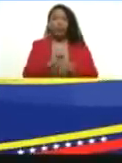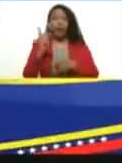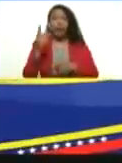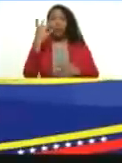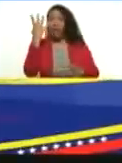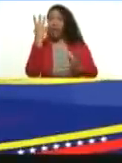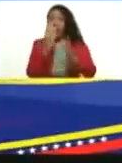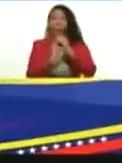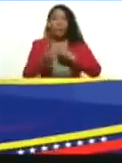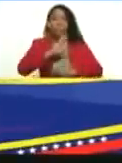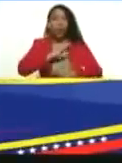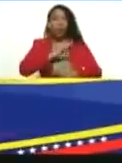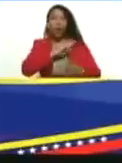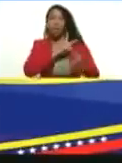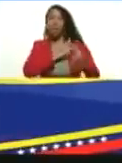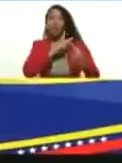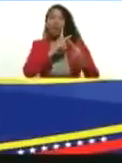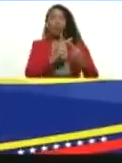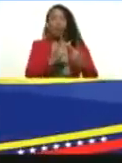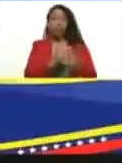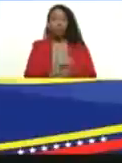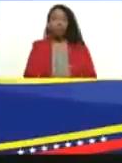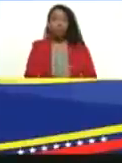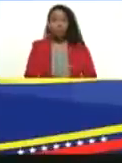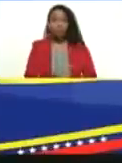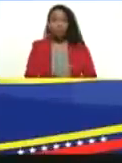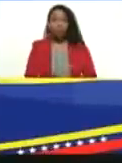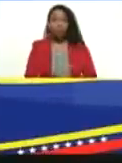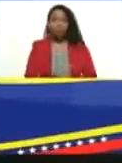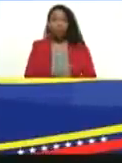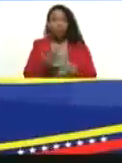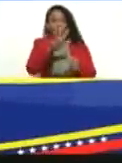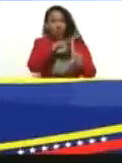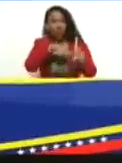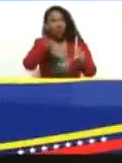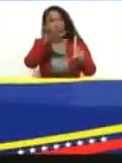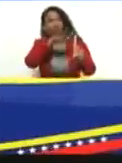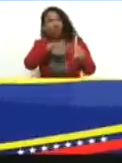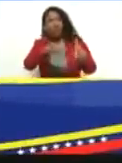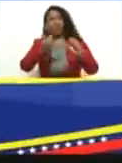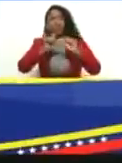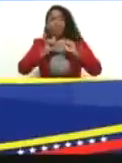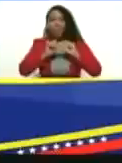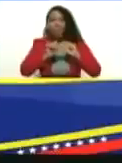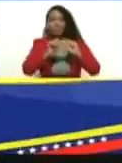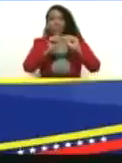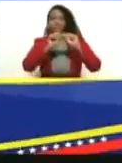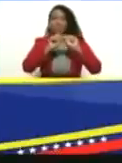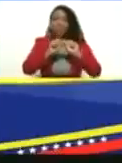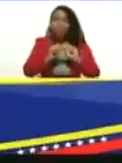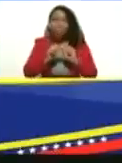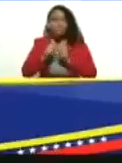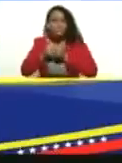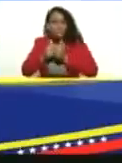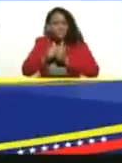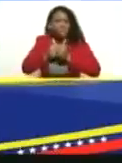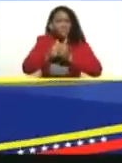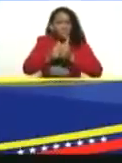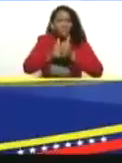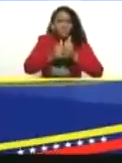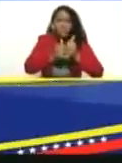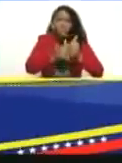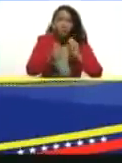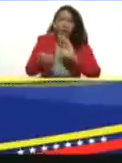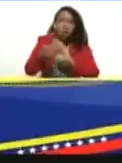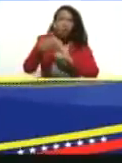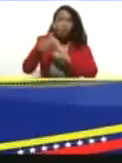a nuestra propia voluntad de las conspiraciones permanentes de la persecución permanente